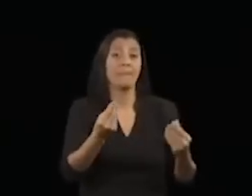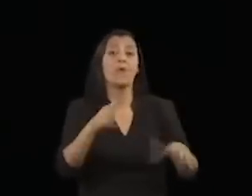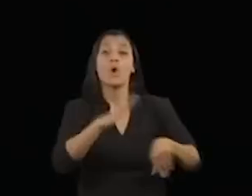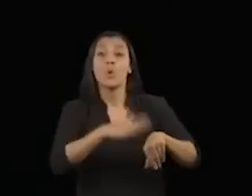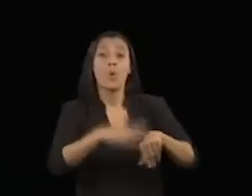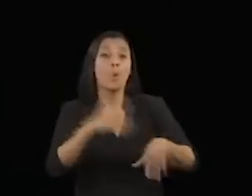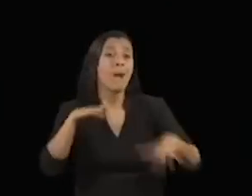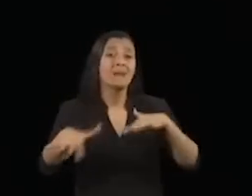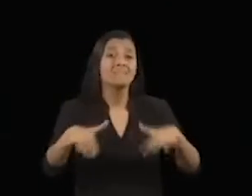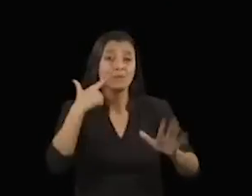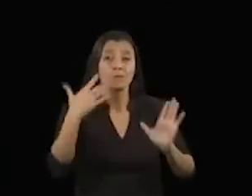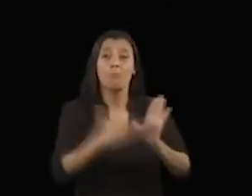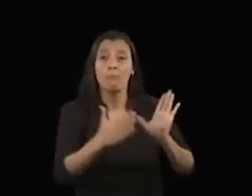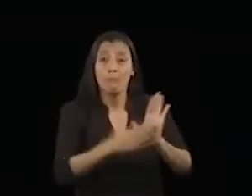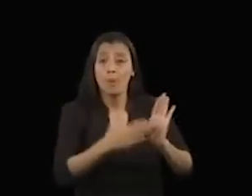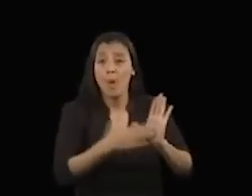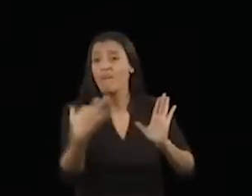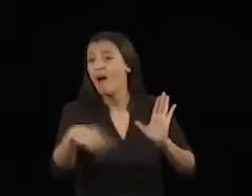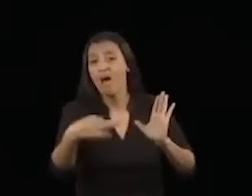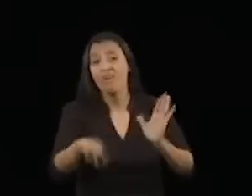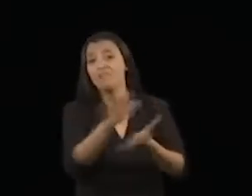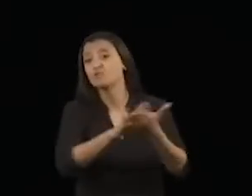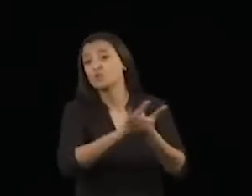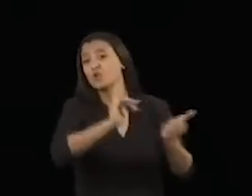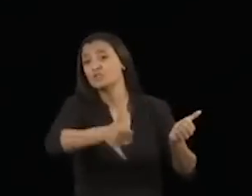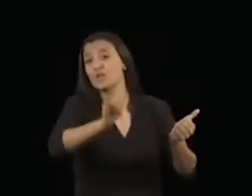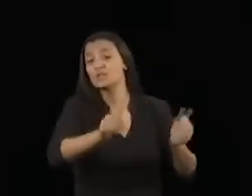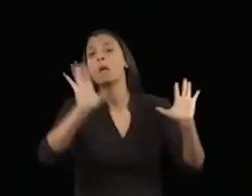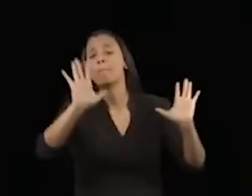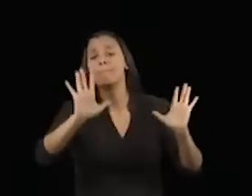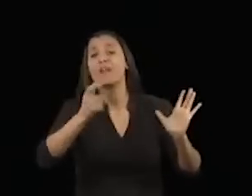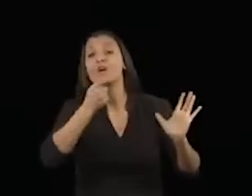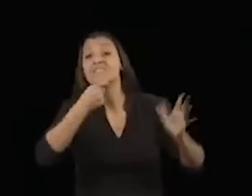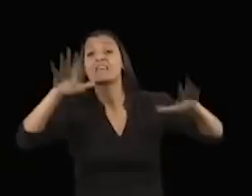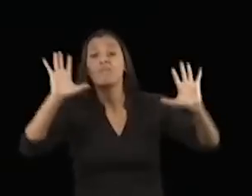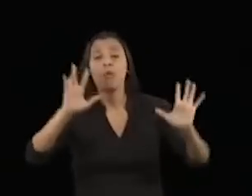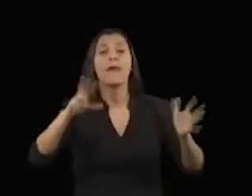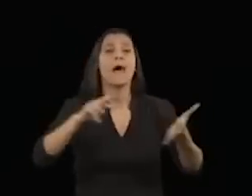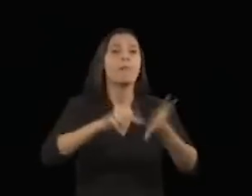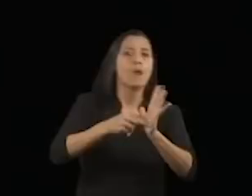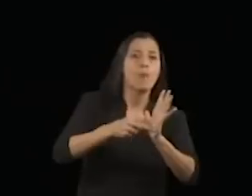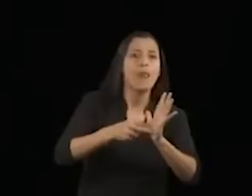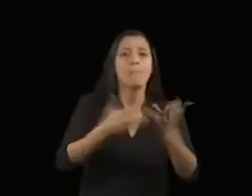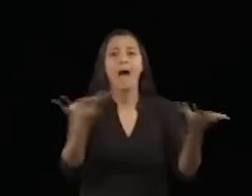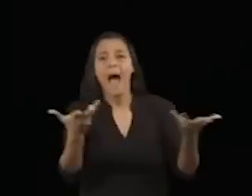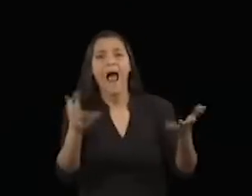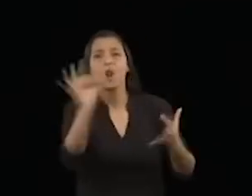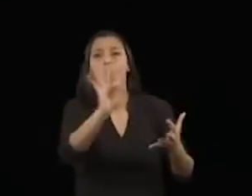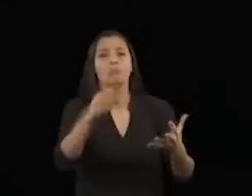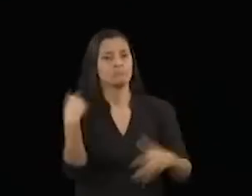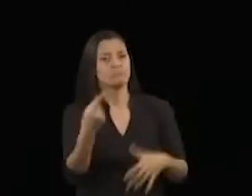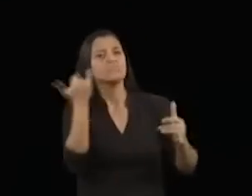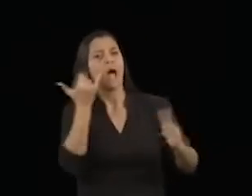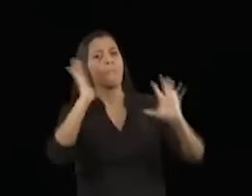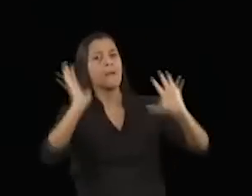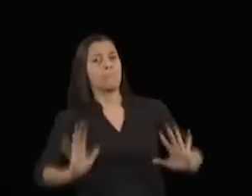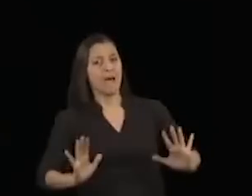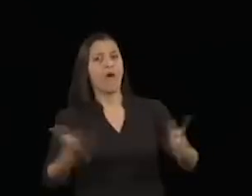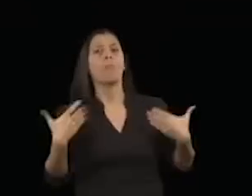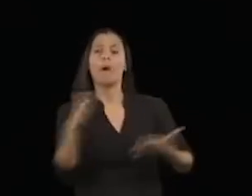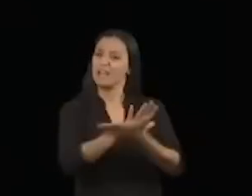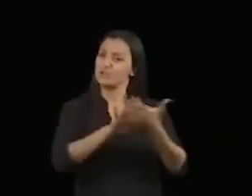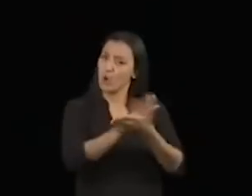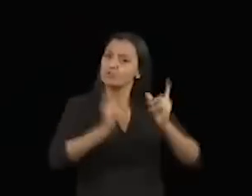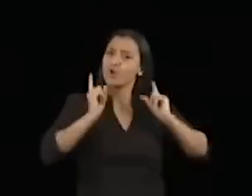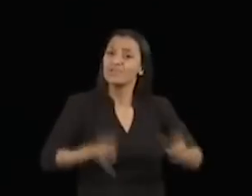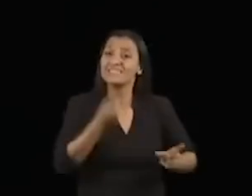la política, y que el caso complicado era si no estallaba, pero que también estábamos preparados para resolver el caso en el que